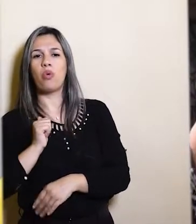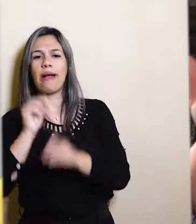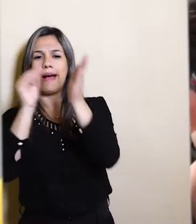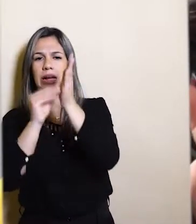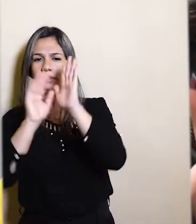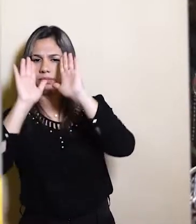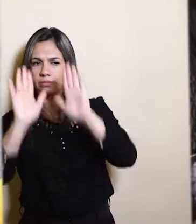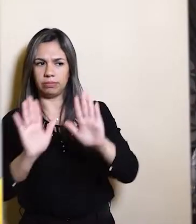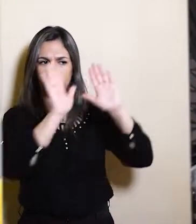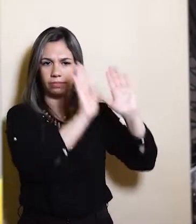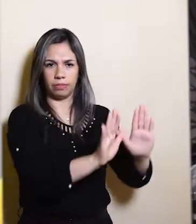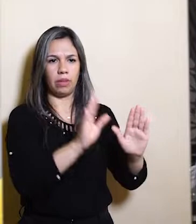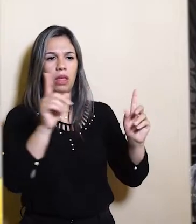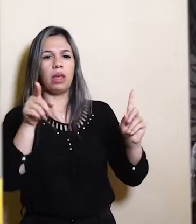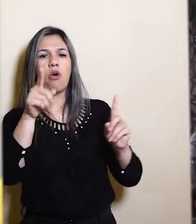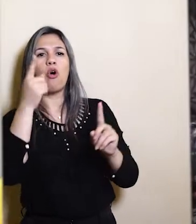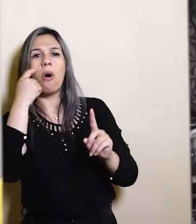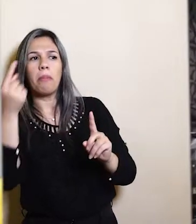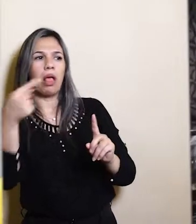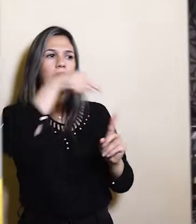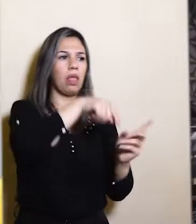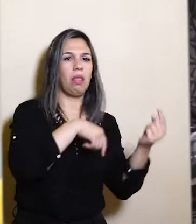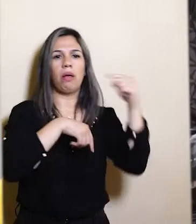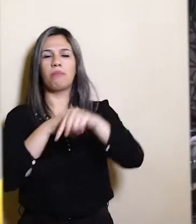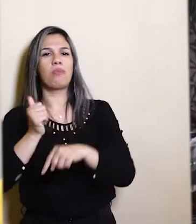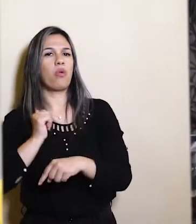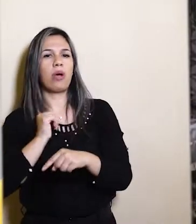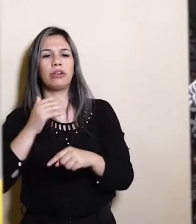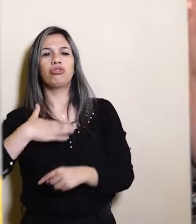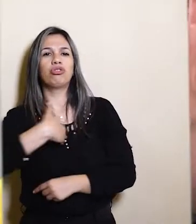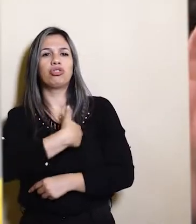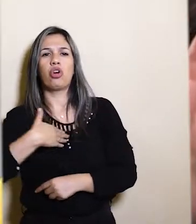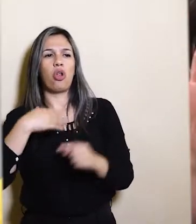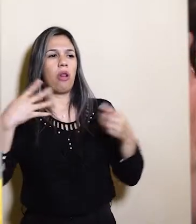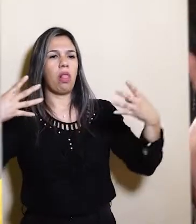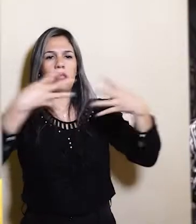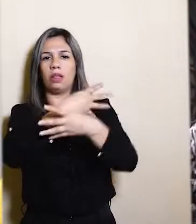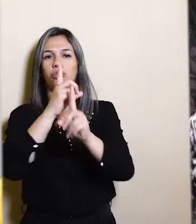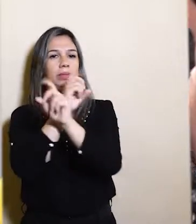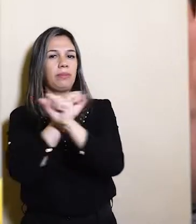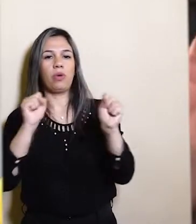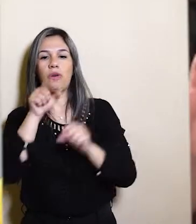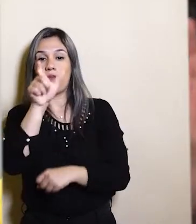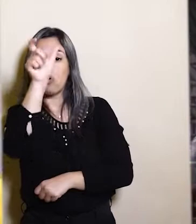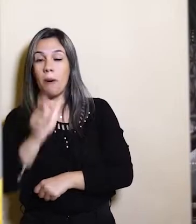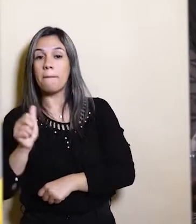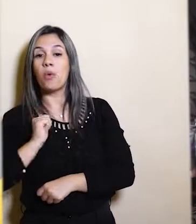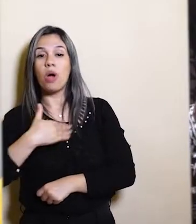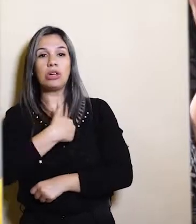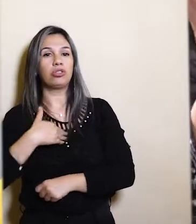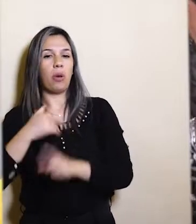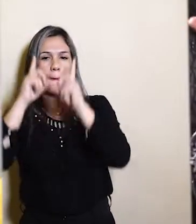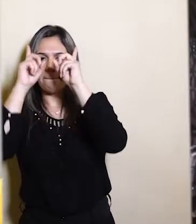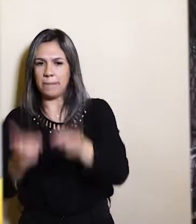las violencias son permisibles, en donde se entiende que el rol de niña y el rol de niño tiene que ser uno o el otro y no